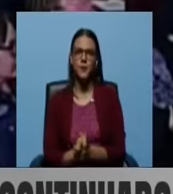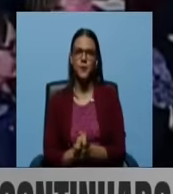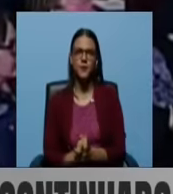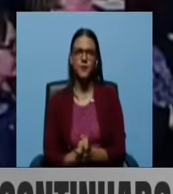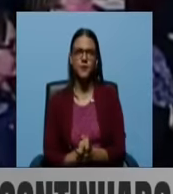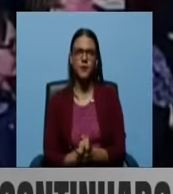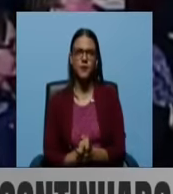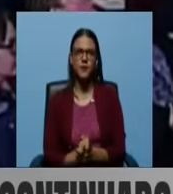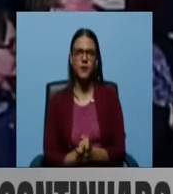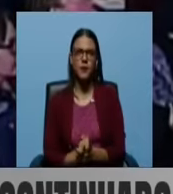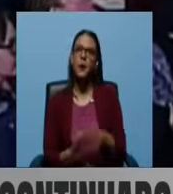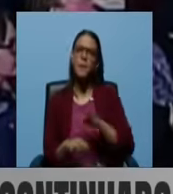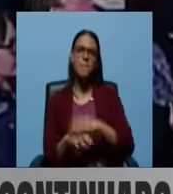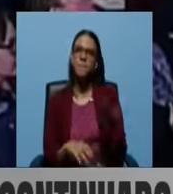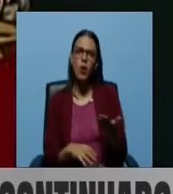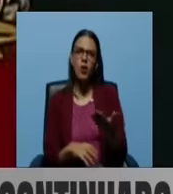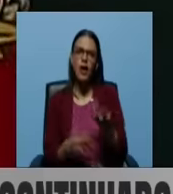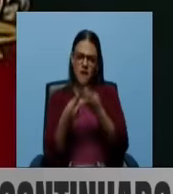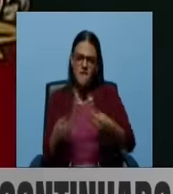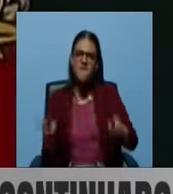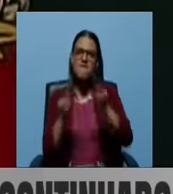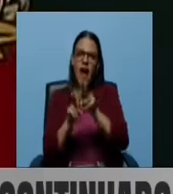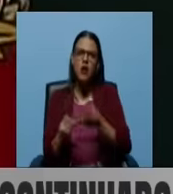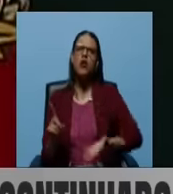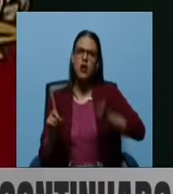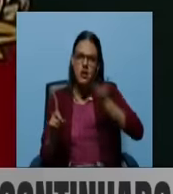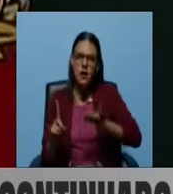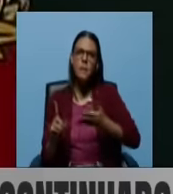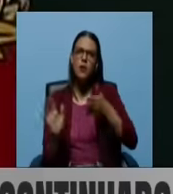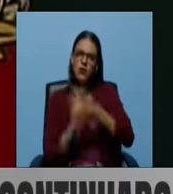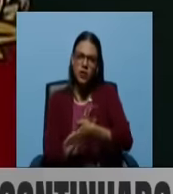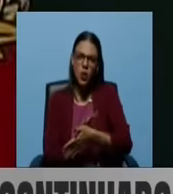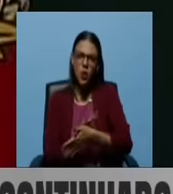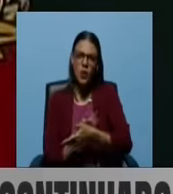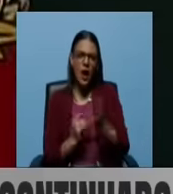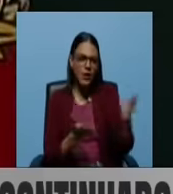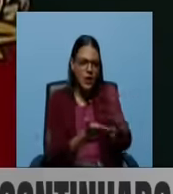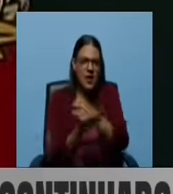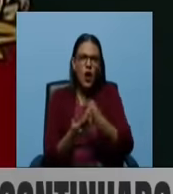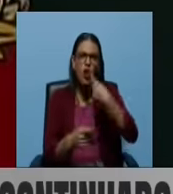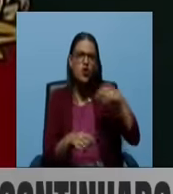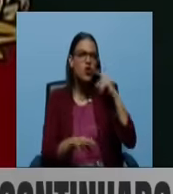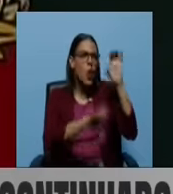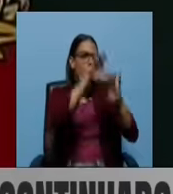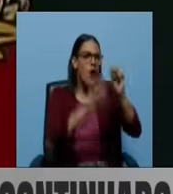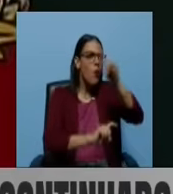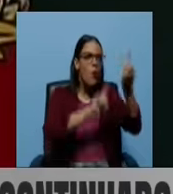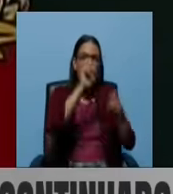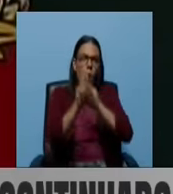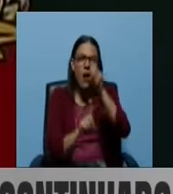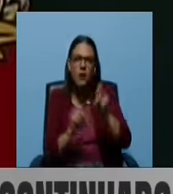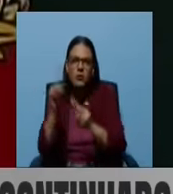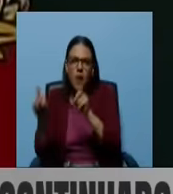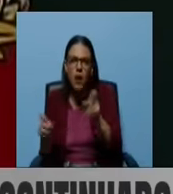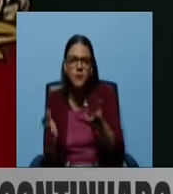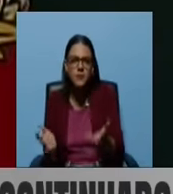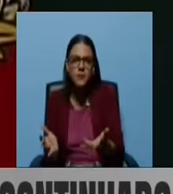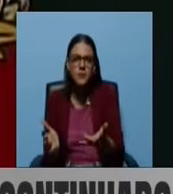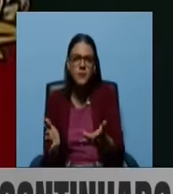Porque el valor fundamental recogido de encuestas, recogido